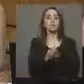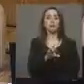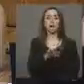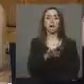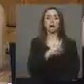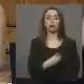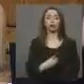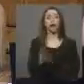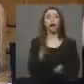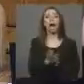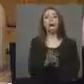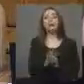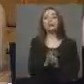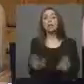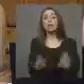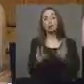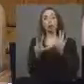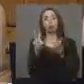hasta las 8 de la noche.